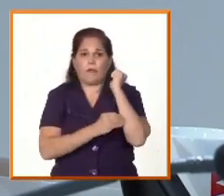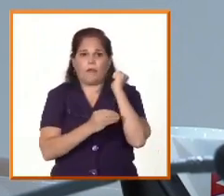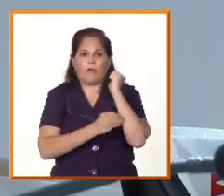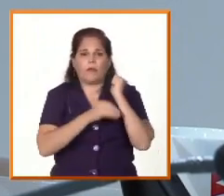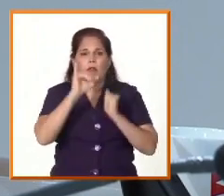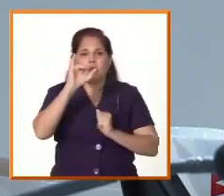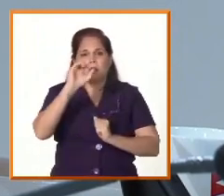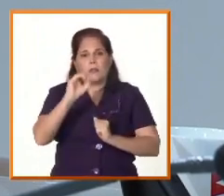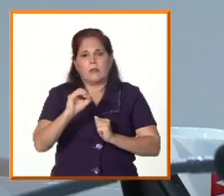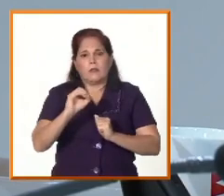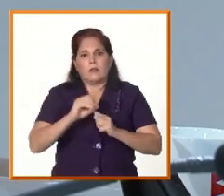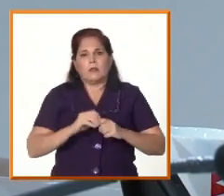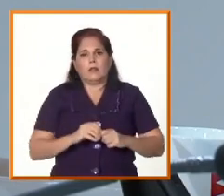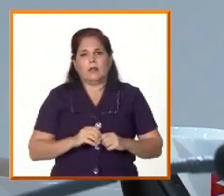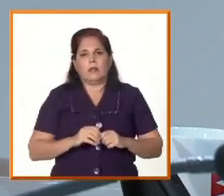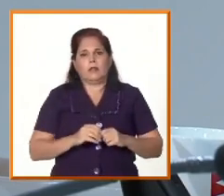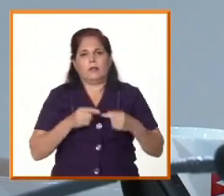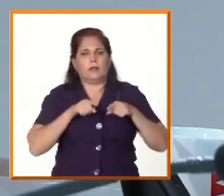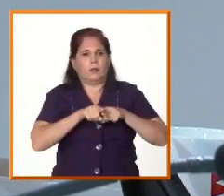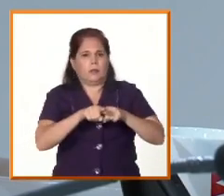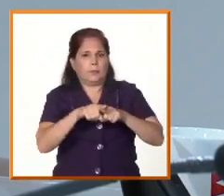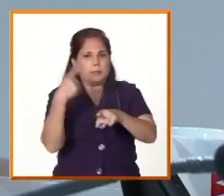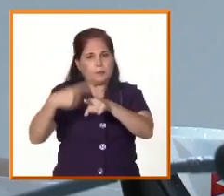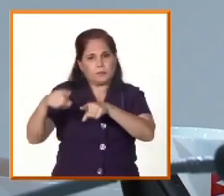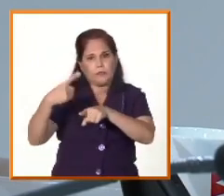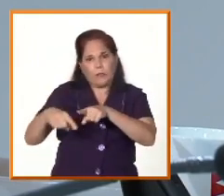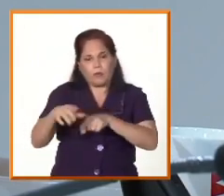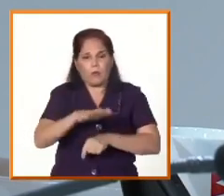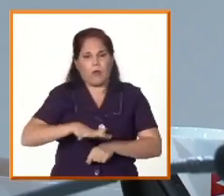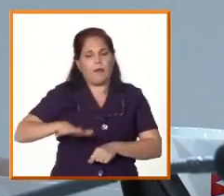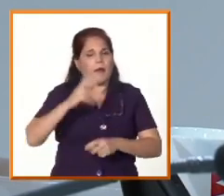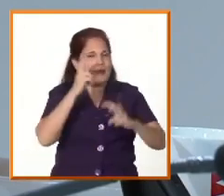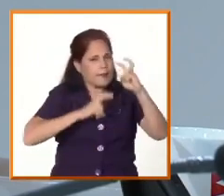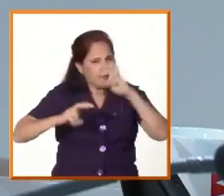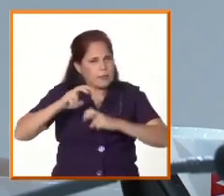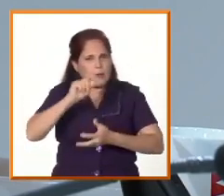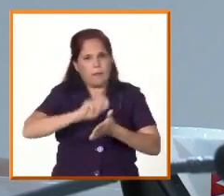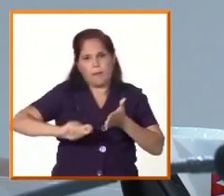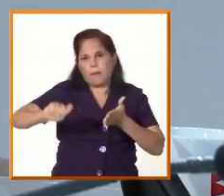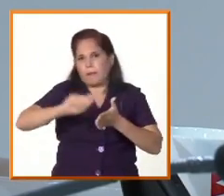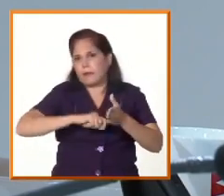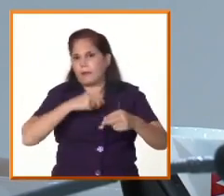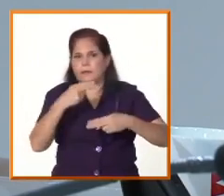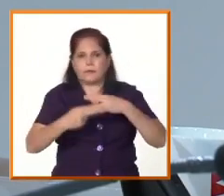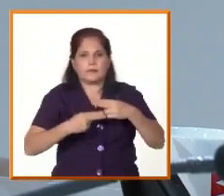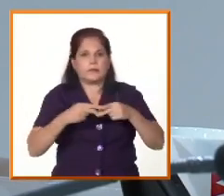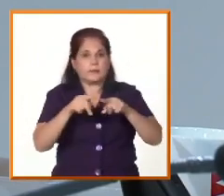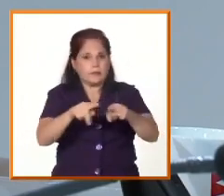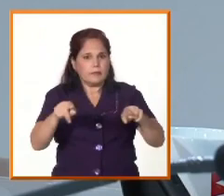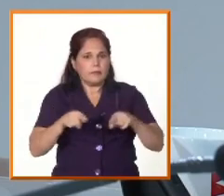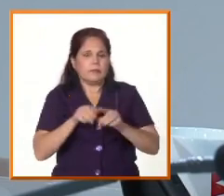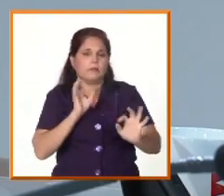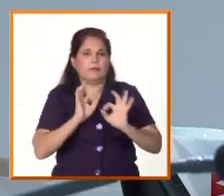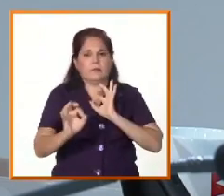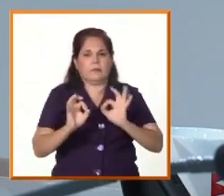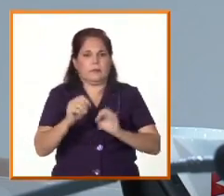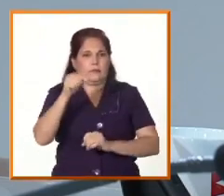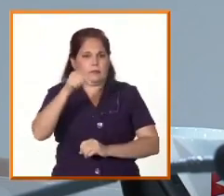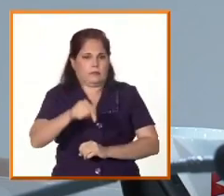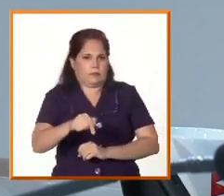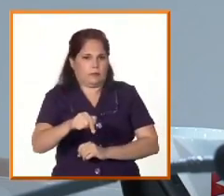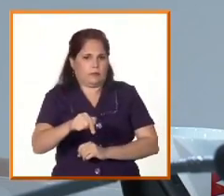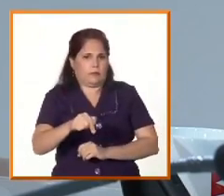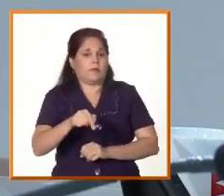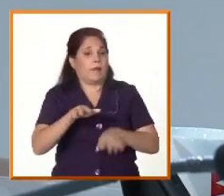caballos de Conjunto con todos los actores del territorio también revisar los planes de manejo de protegidas que hoy no solo tenemos eso es